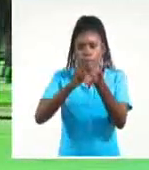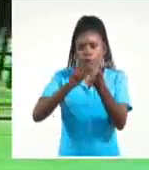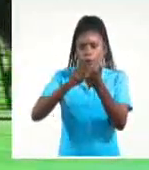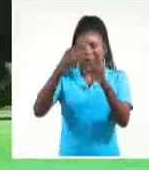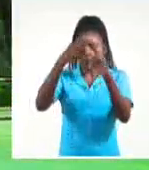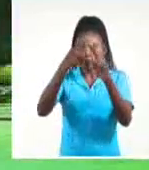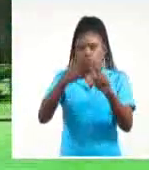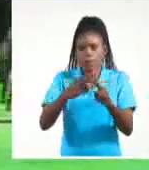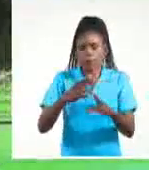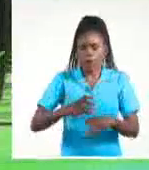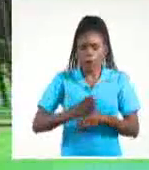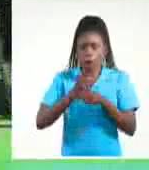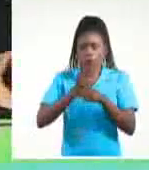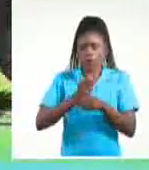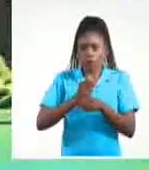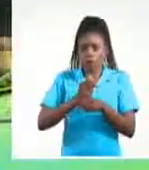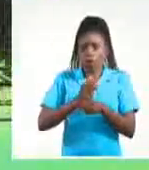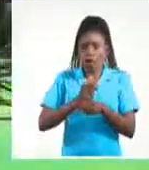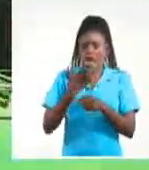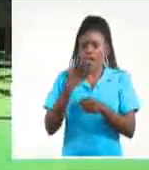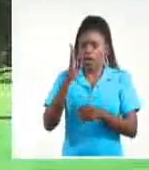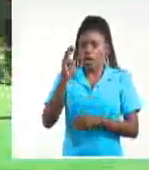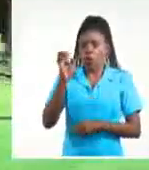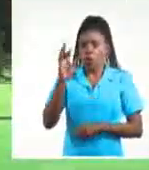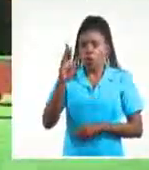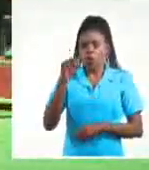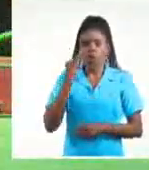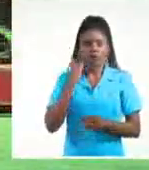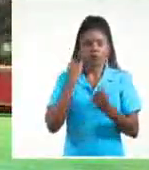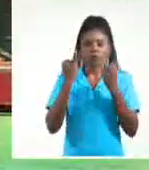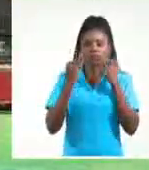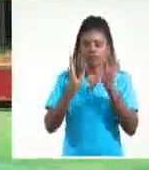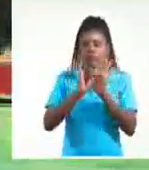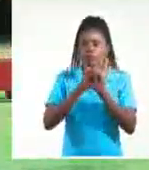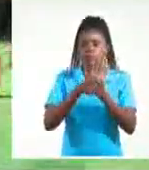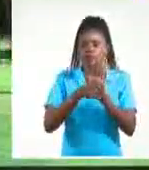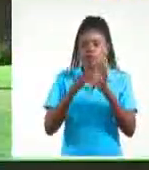del patrimonio inmaterial al bolero como identidad, emoción y poesía